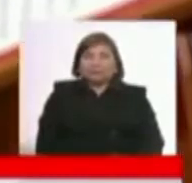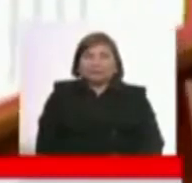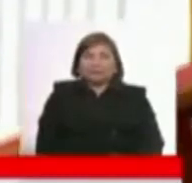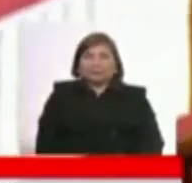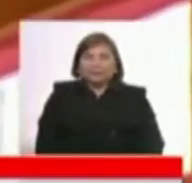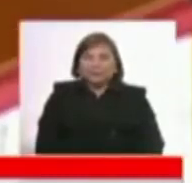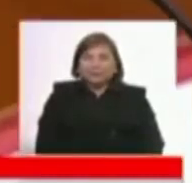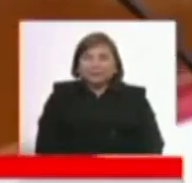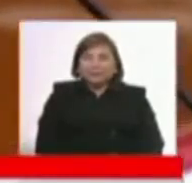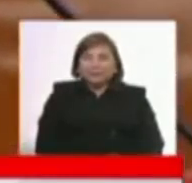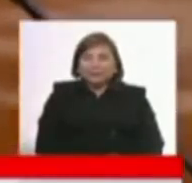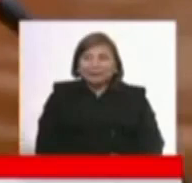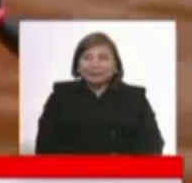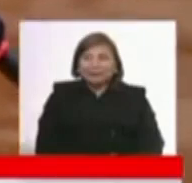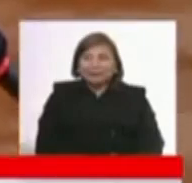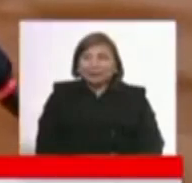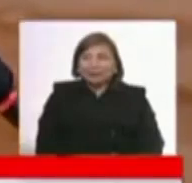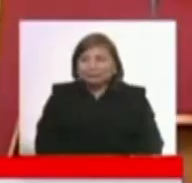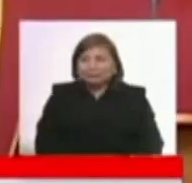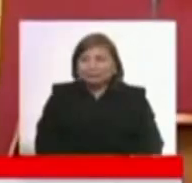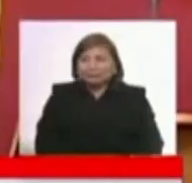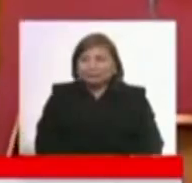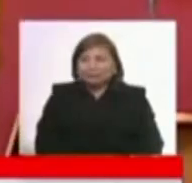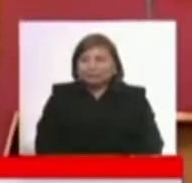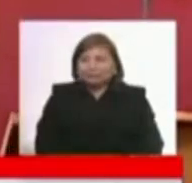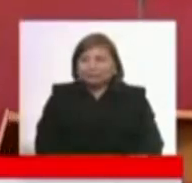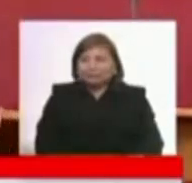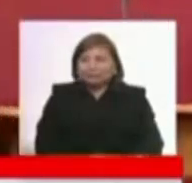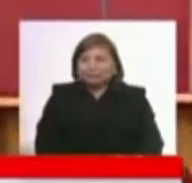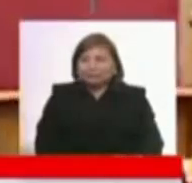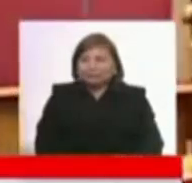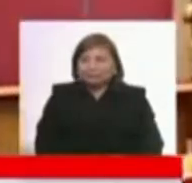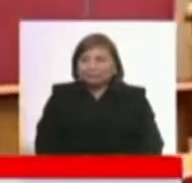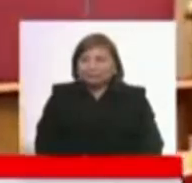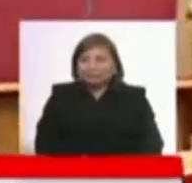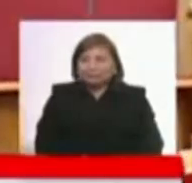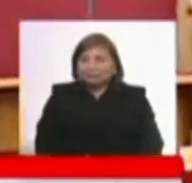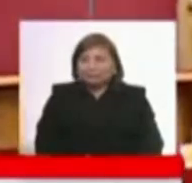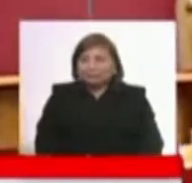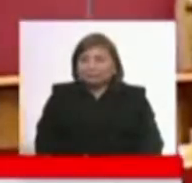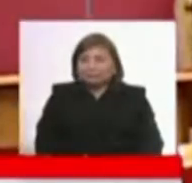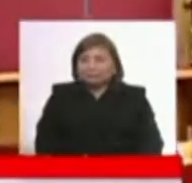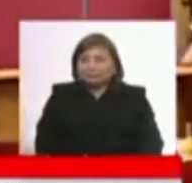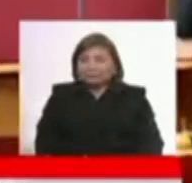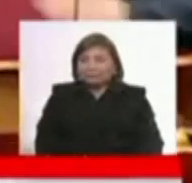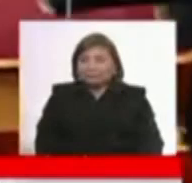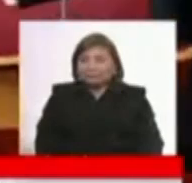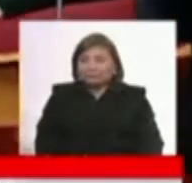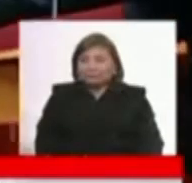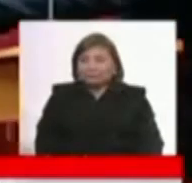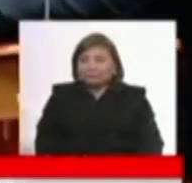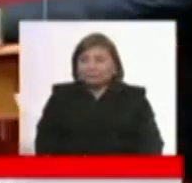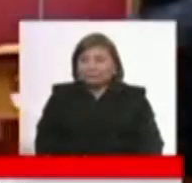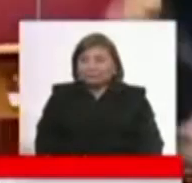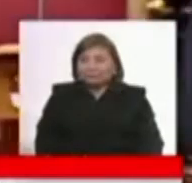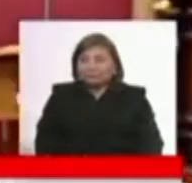se le metió el miedo en el cuerpo Okay entonces deciden apoyar esta transición pero ella no ha entendido